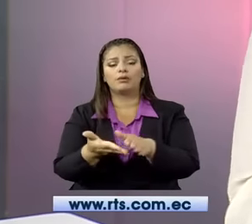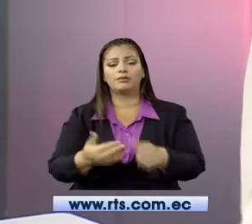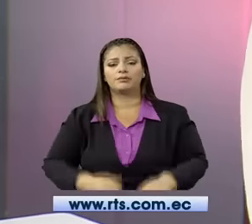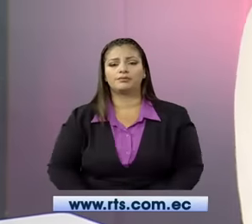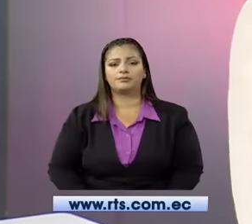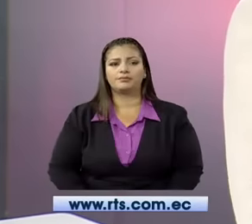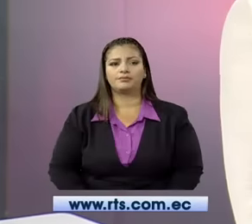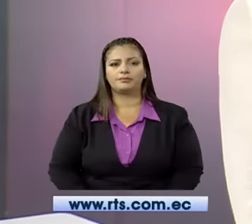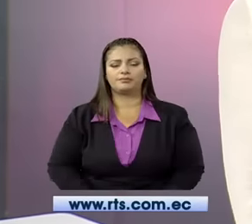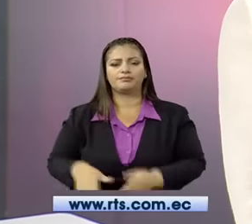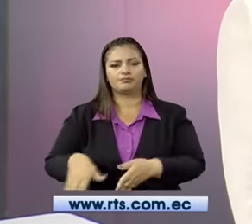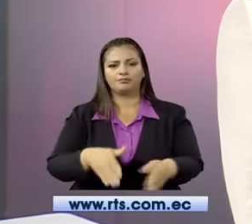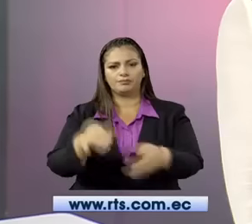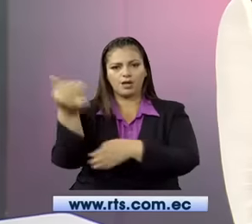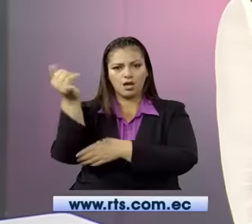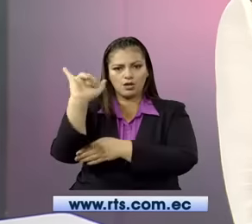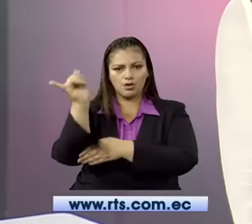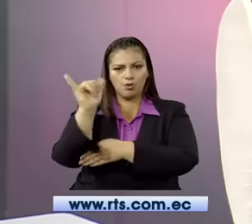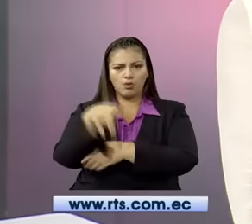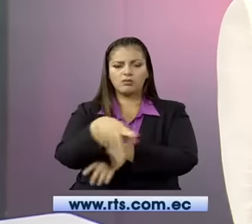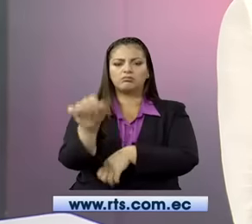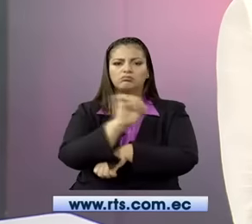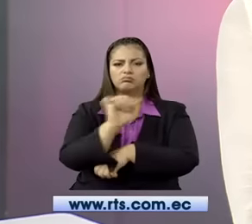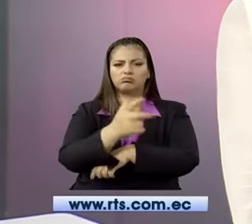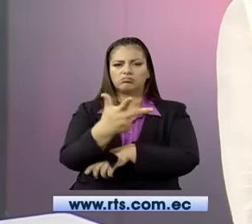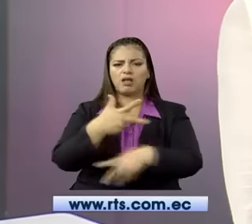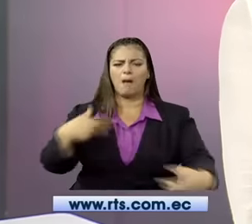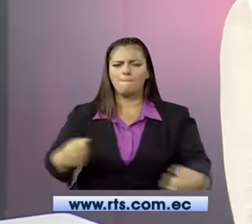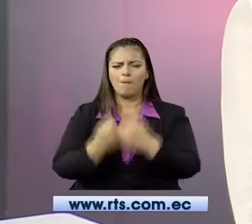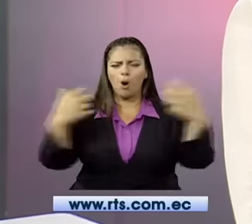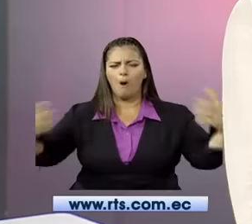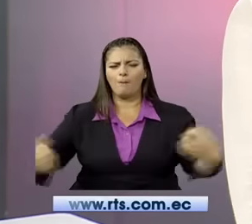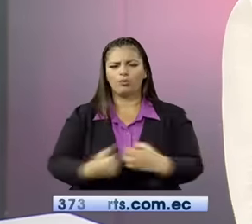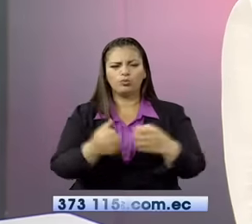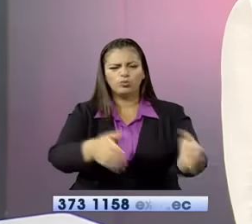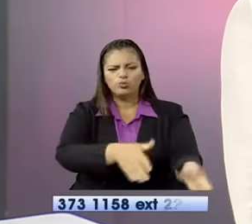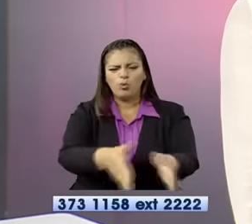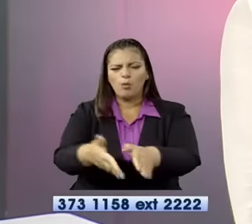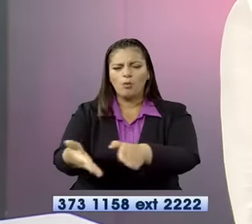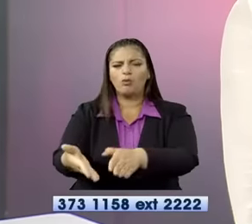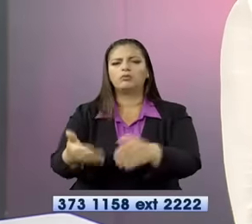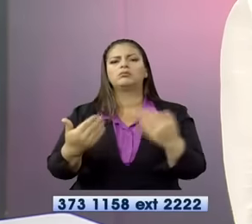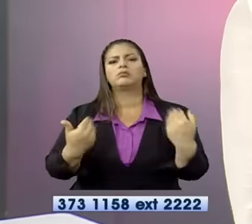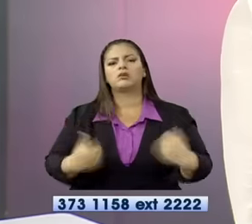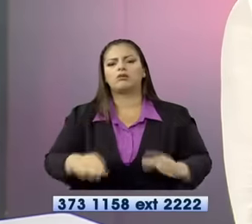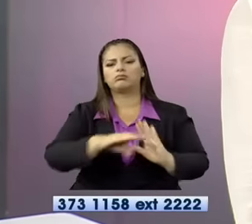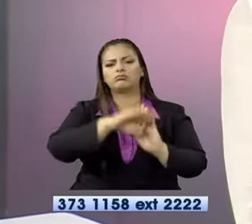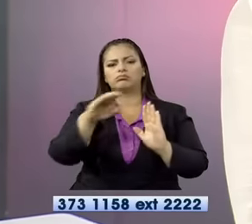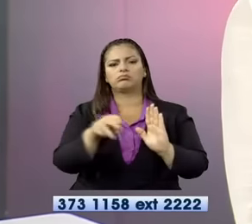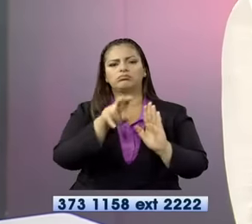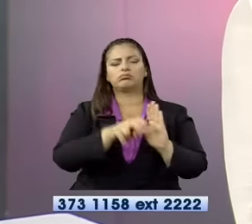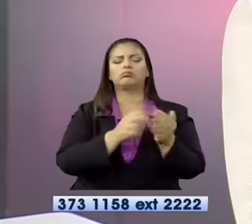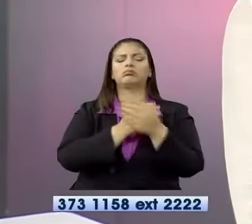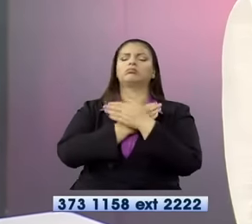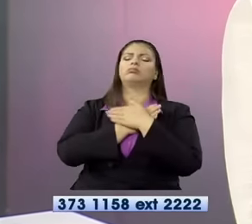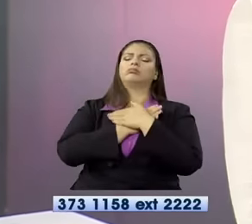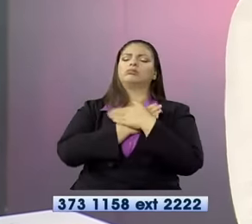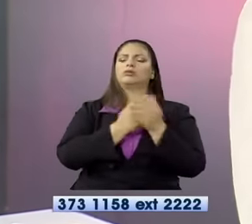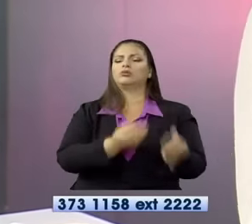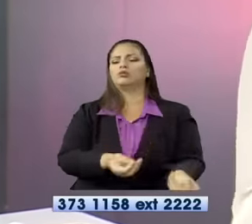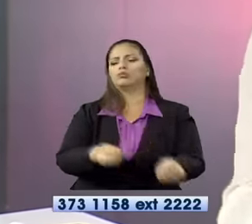yachi Milán los cuerpos fueron entregados a los familiares quies los trasladaron hasta